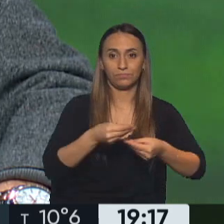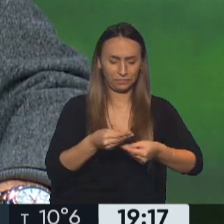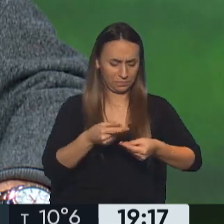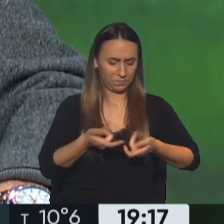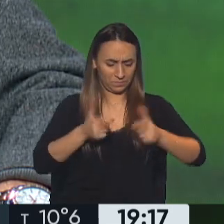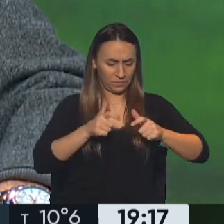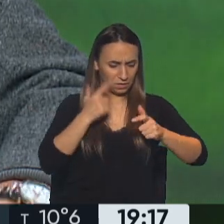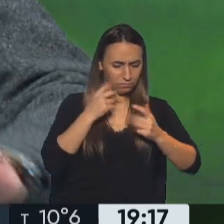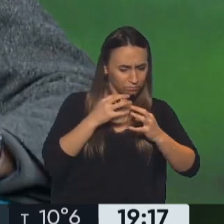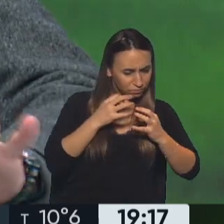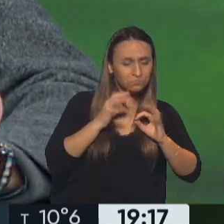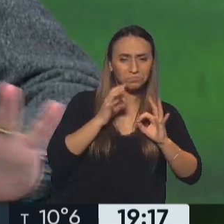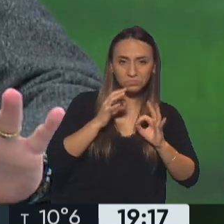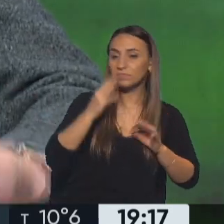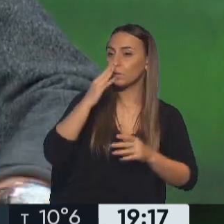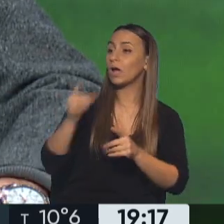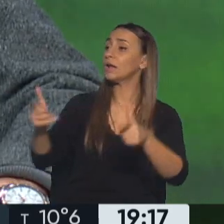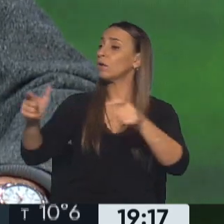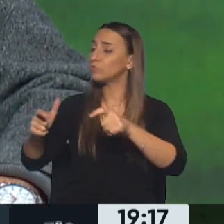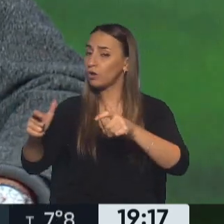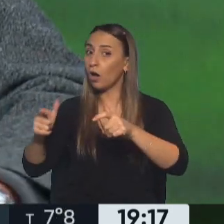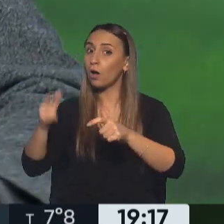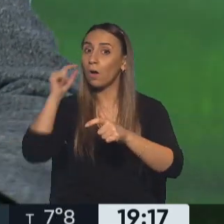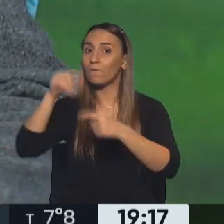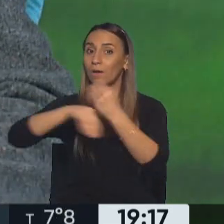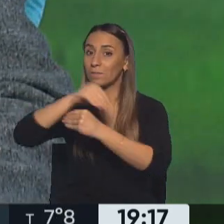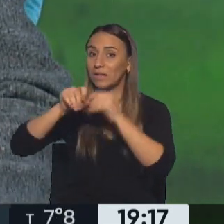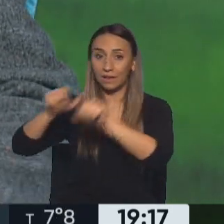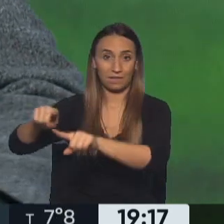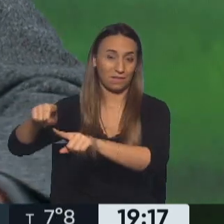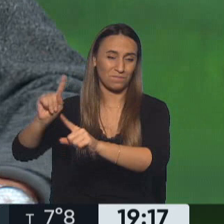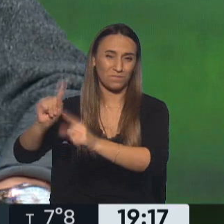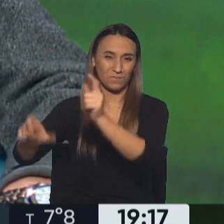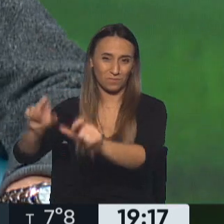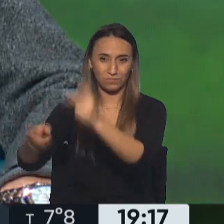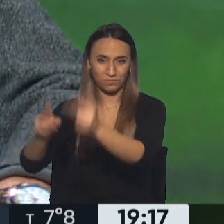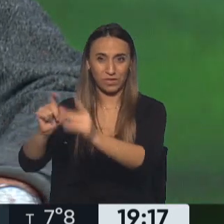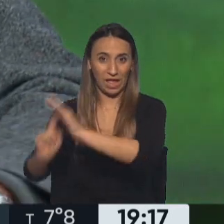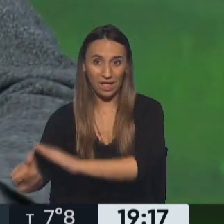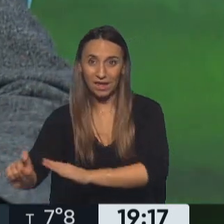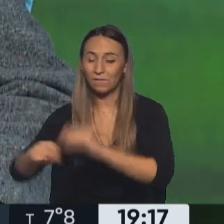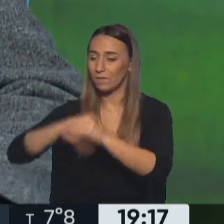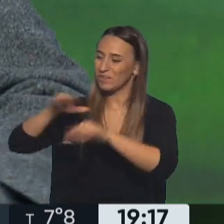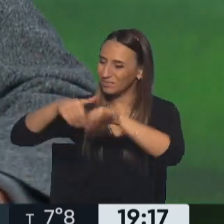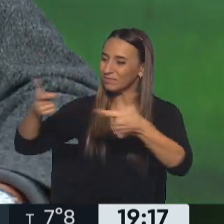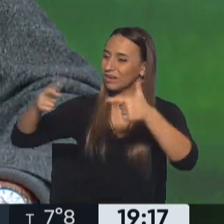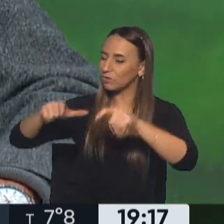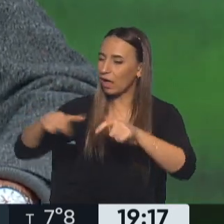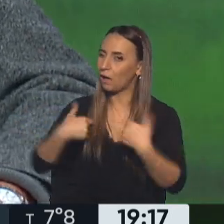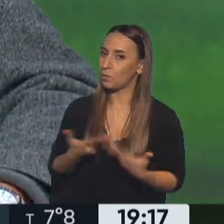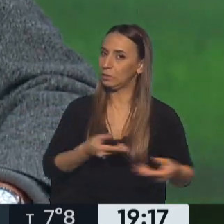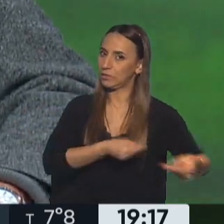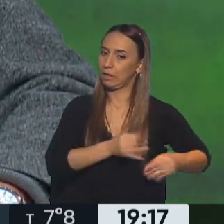tiene con los familiares de lara san juan o sea que para mi criterio oa mi real saber y entender la responsabilidad institucional